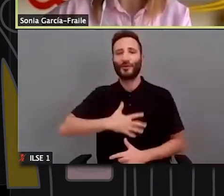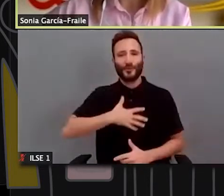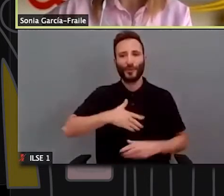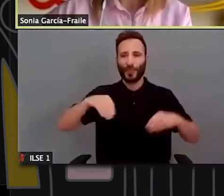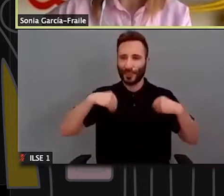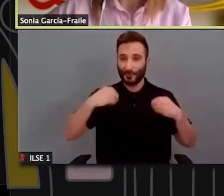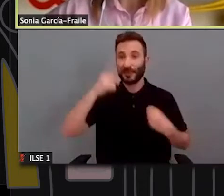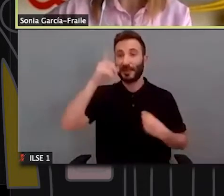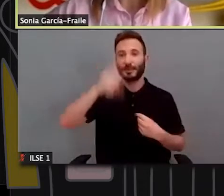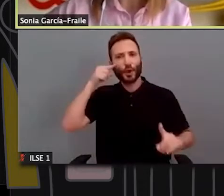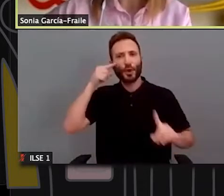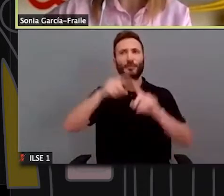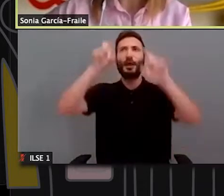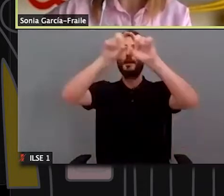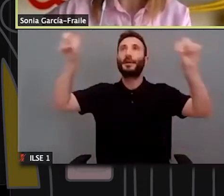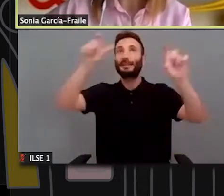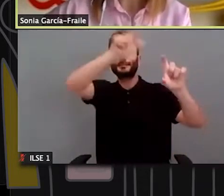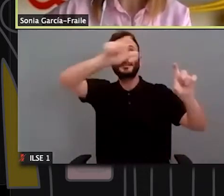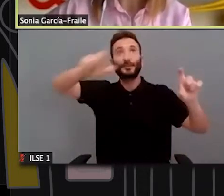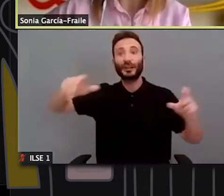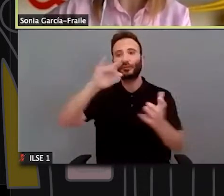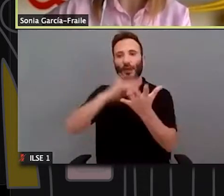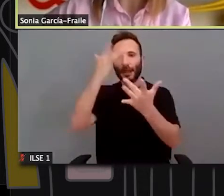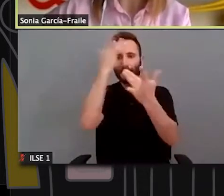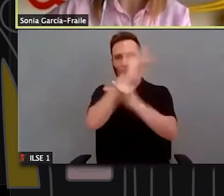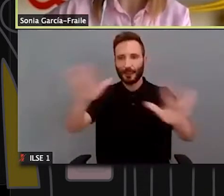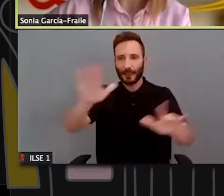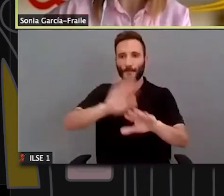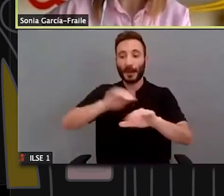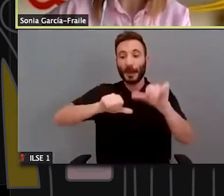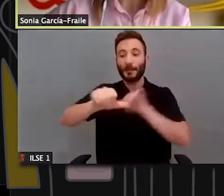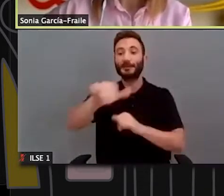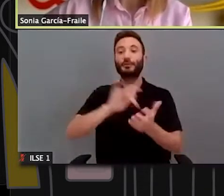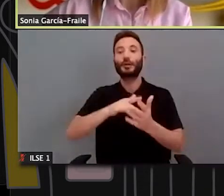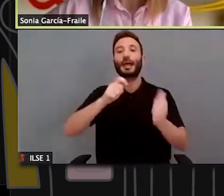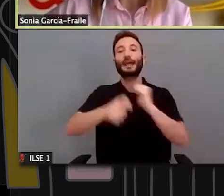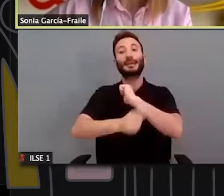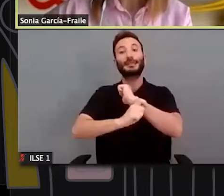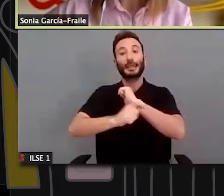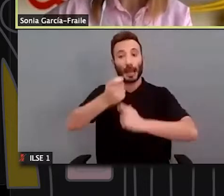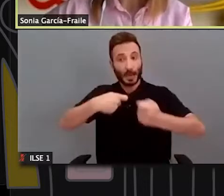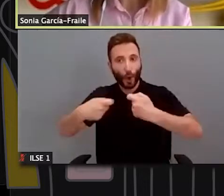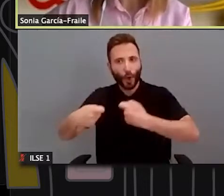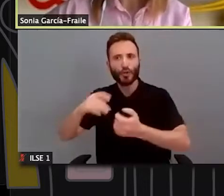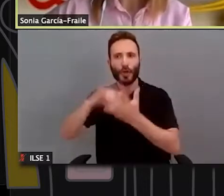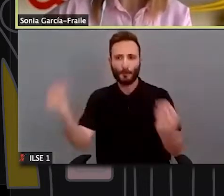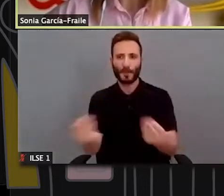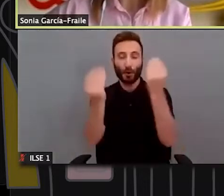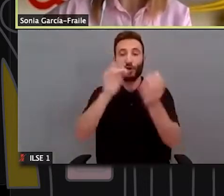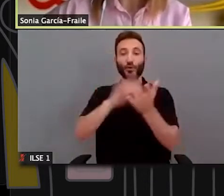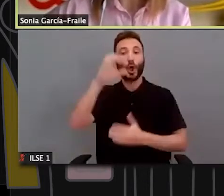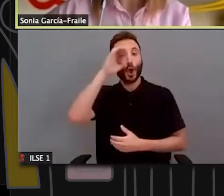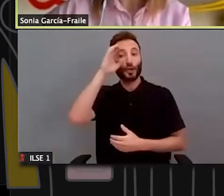supuesto, a los empresarios para que incluyan la accesibilidad en sus estrategias de negocio. El Observatorio de la Accesibilidad Universal del